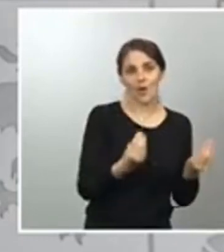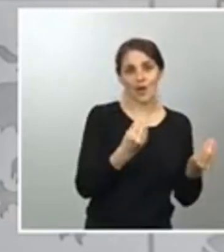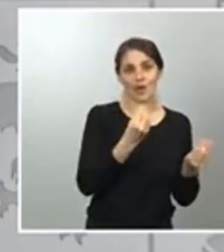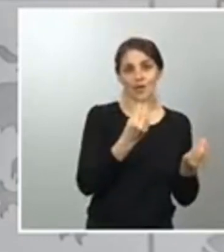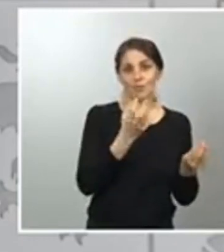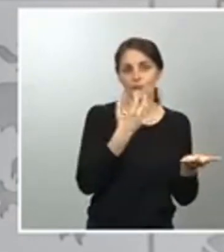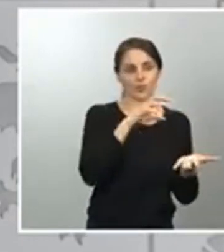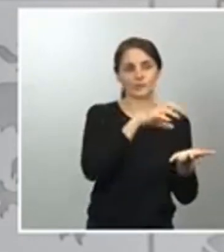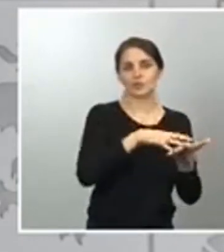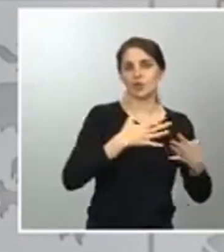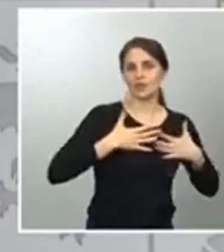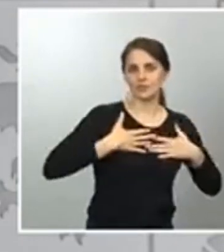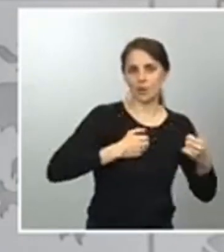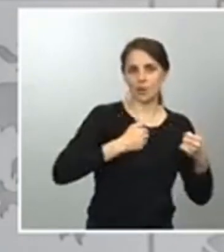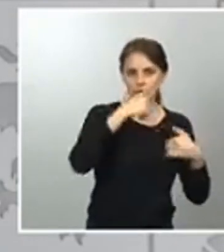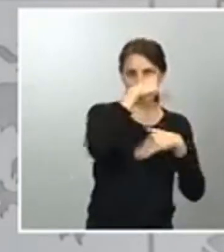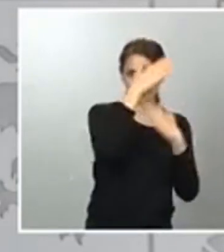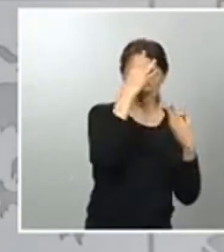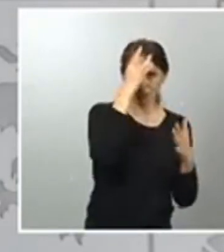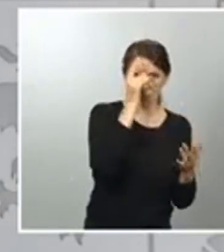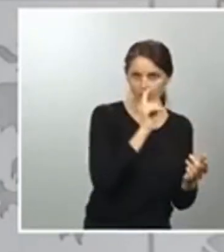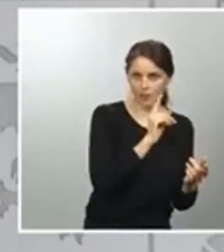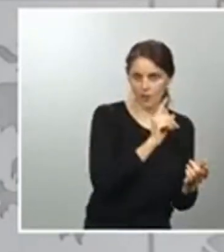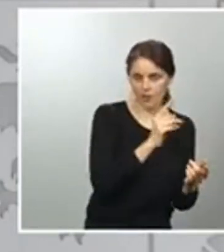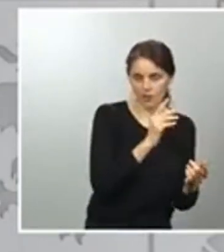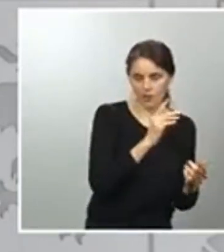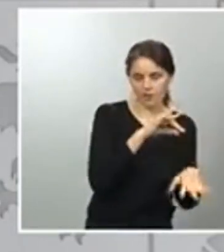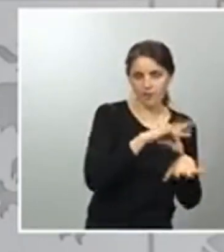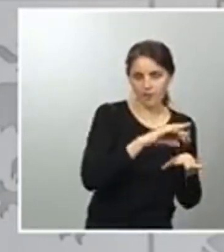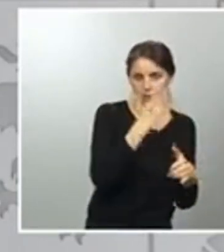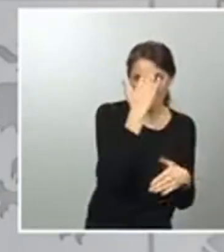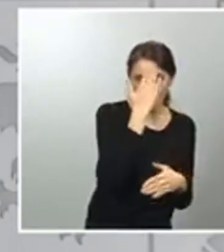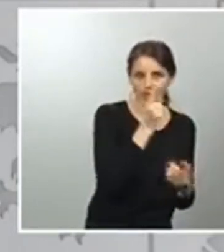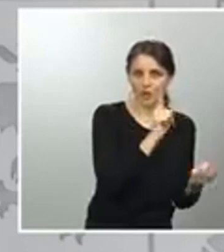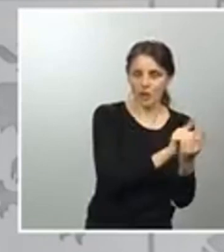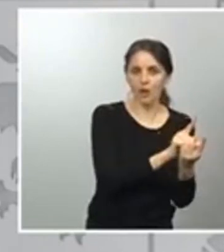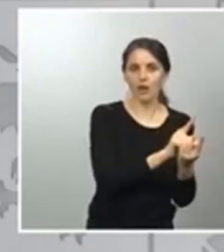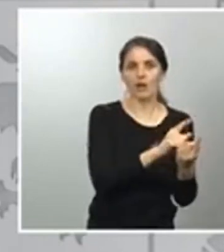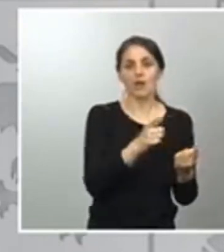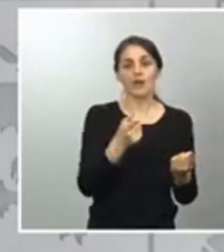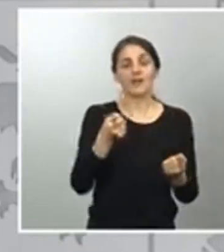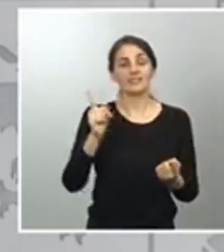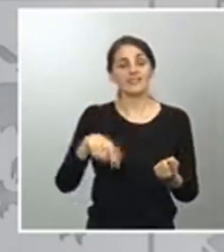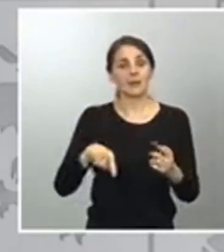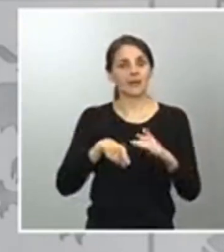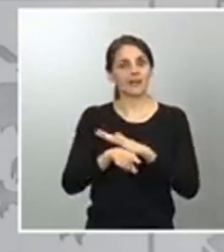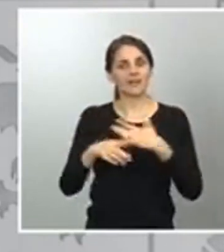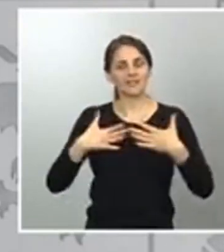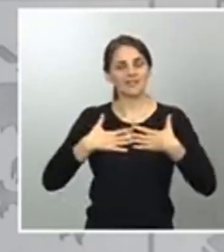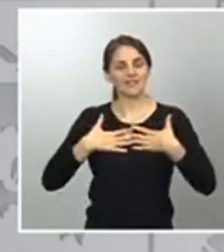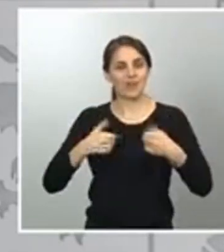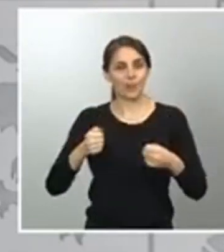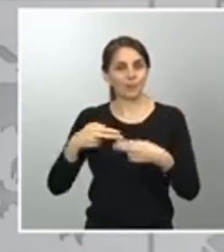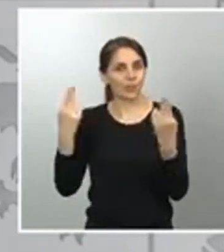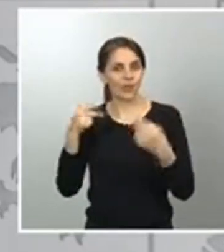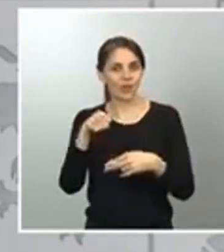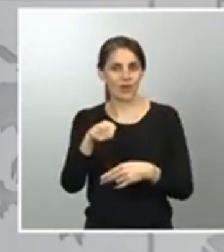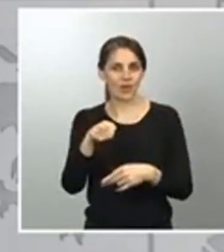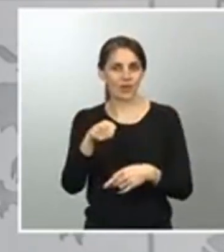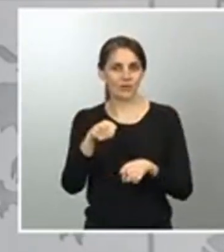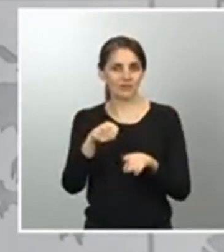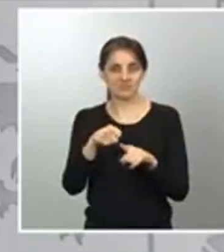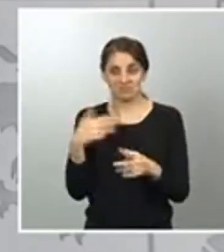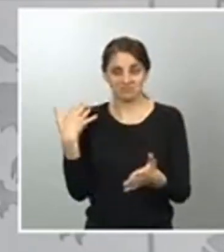reforzar los servicios de salud pública, que durante estos últimos años, desgraciadamente, pues se han visto deteriorados porque se han priorizado otra serie de